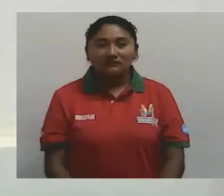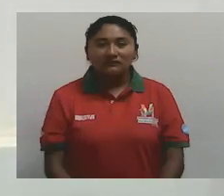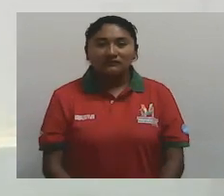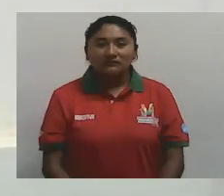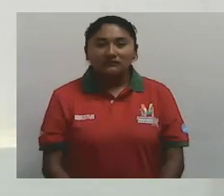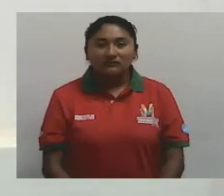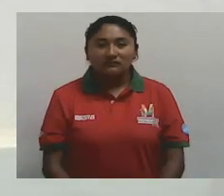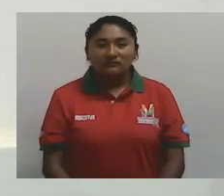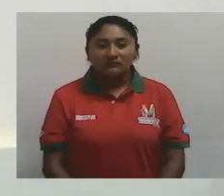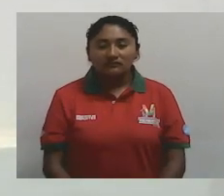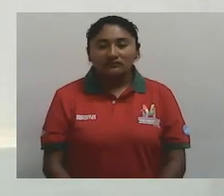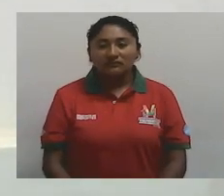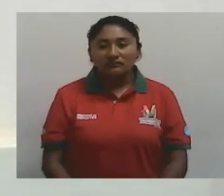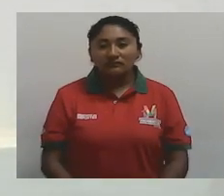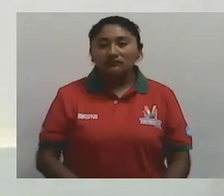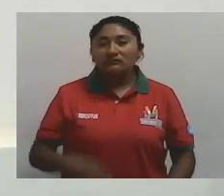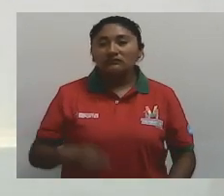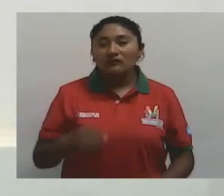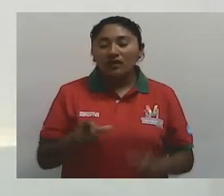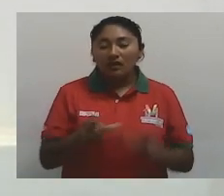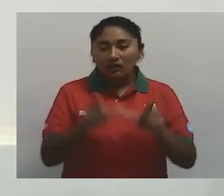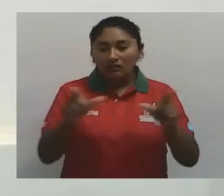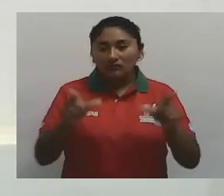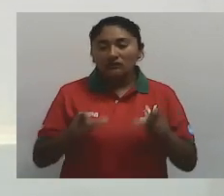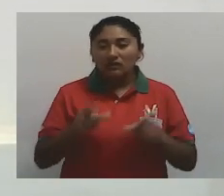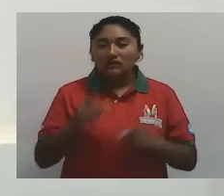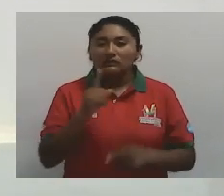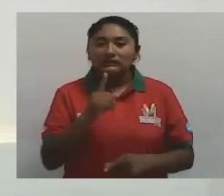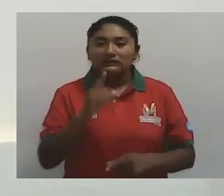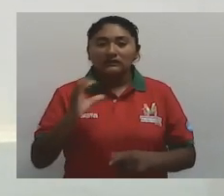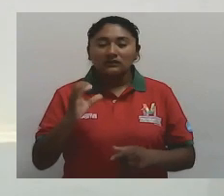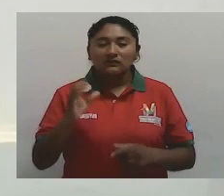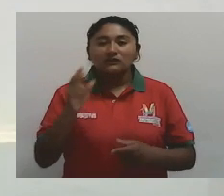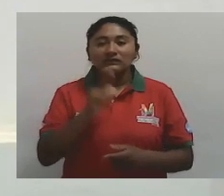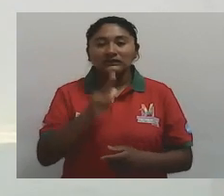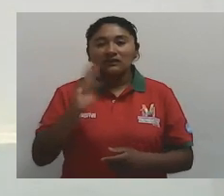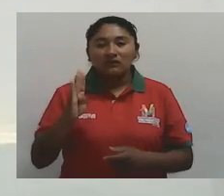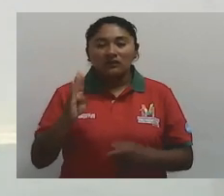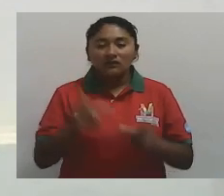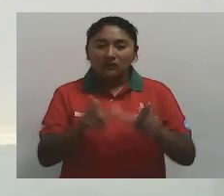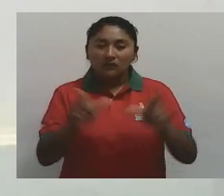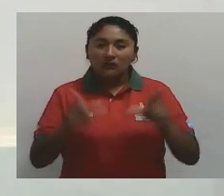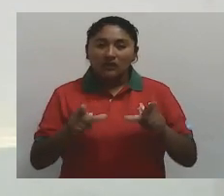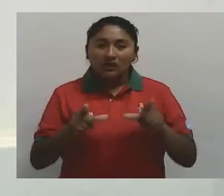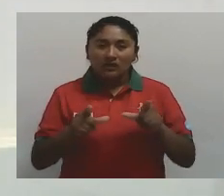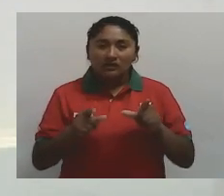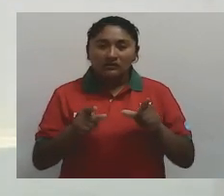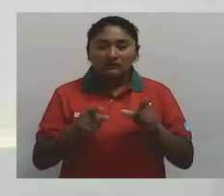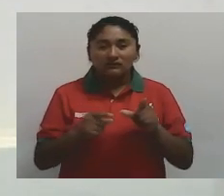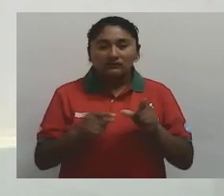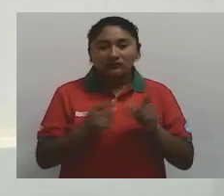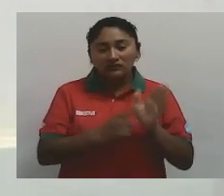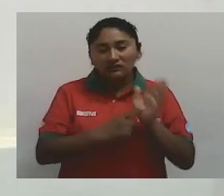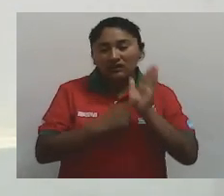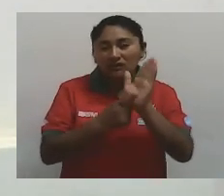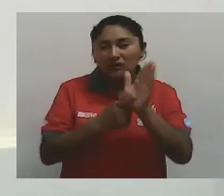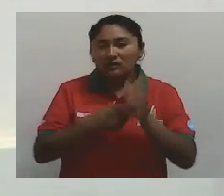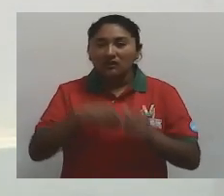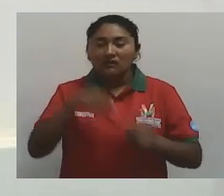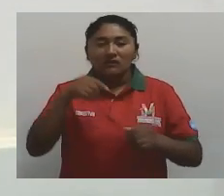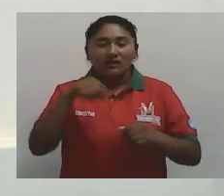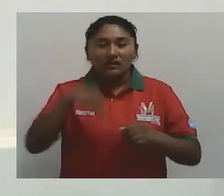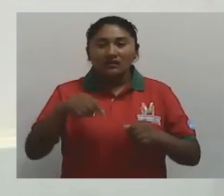a las 134 sedes de transmisión a nivel nacional, a